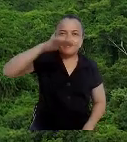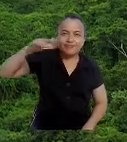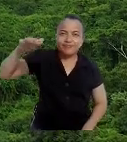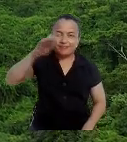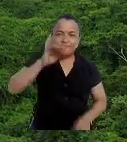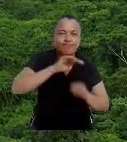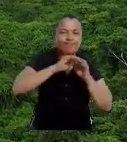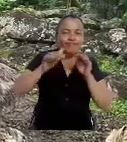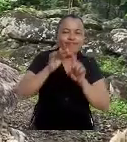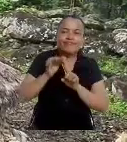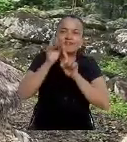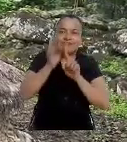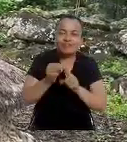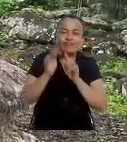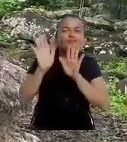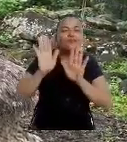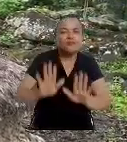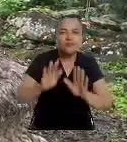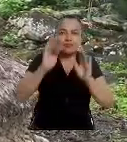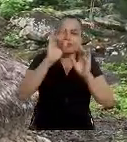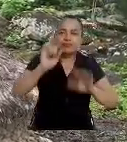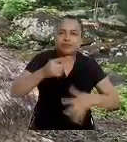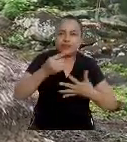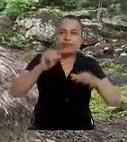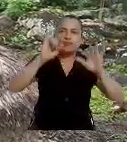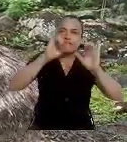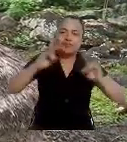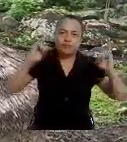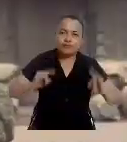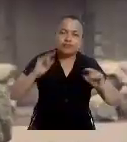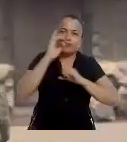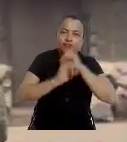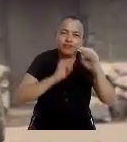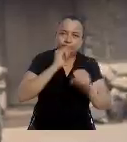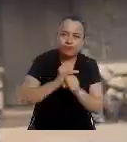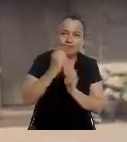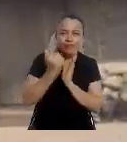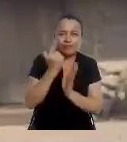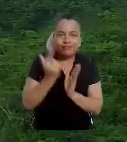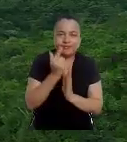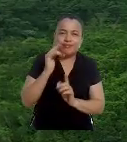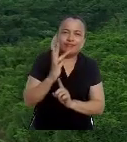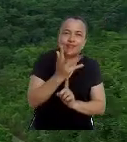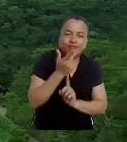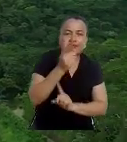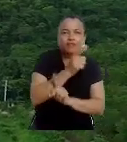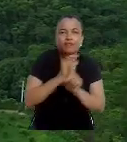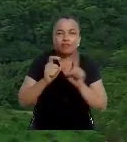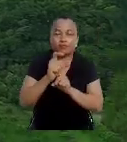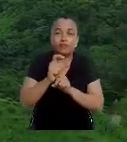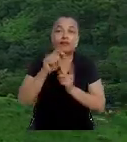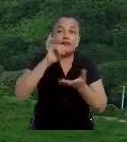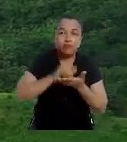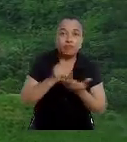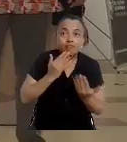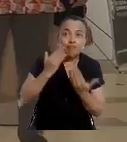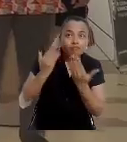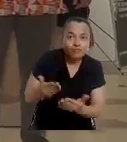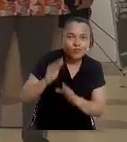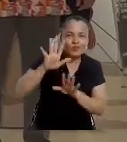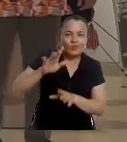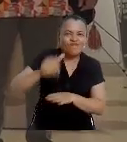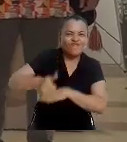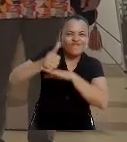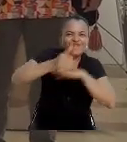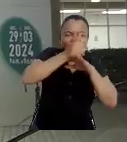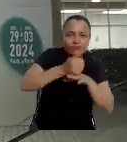la Sierra Nevada de Santa Marta es el invitado de honor de la sexta Feria Internacional del Libro las artes y la cultura por eso con La